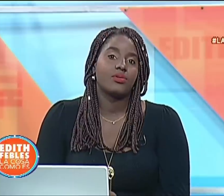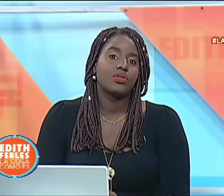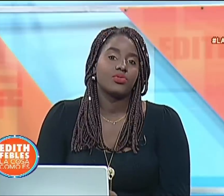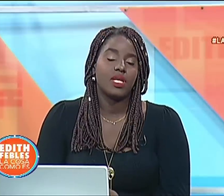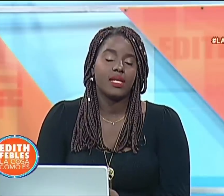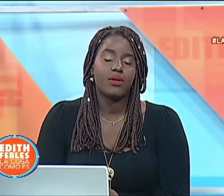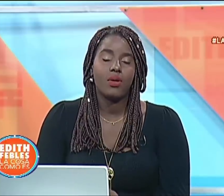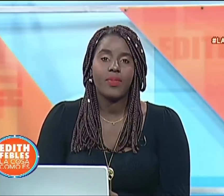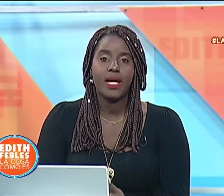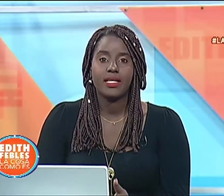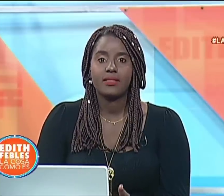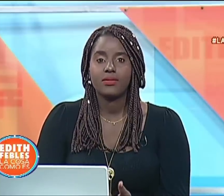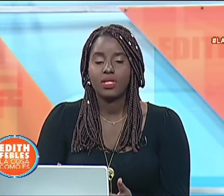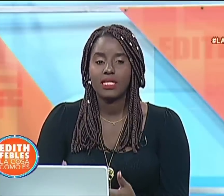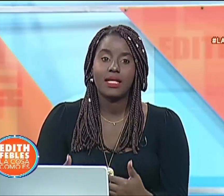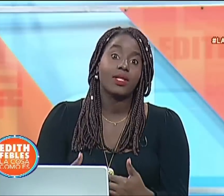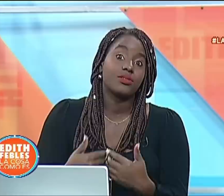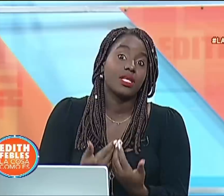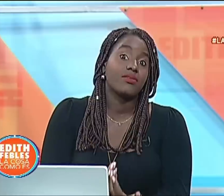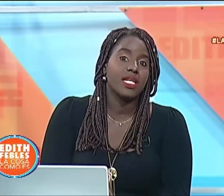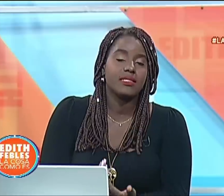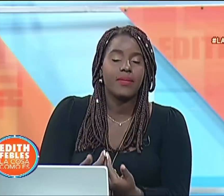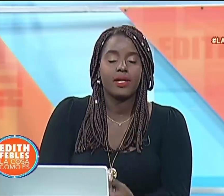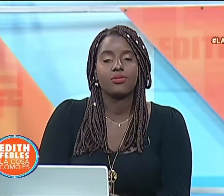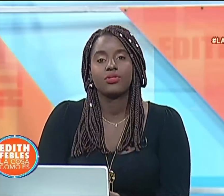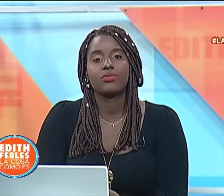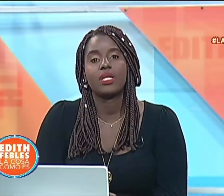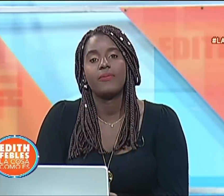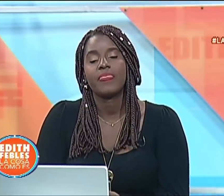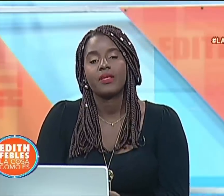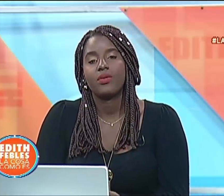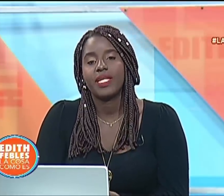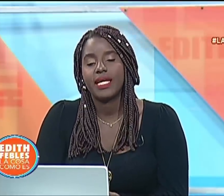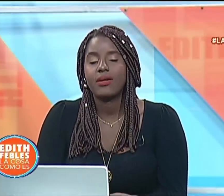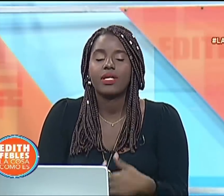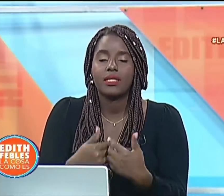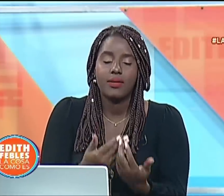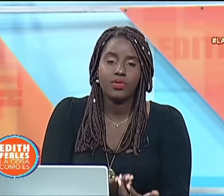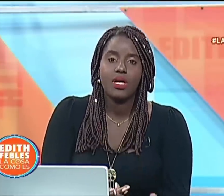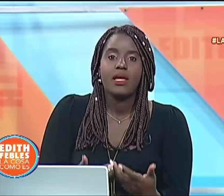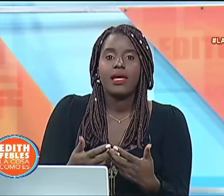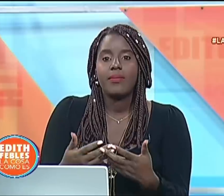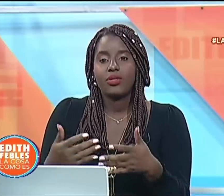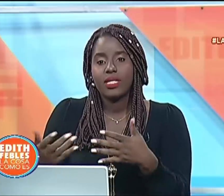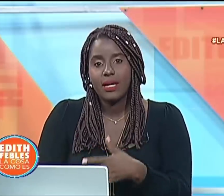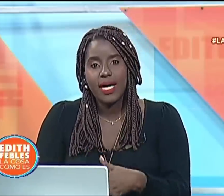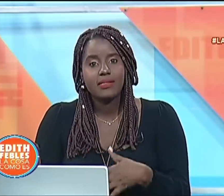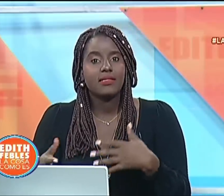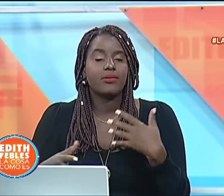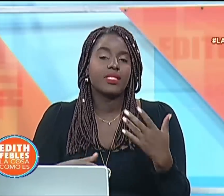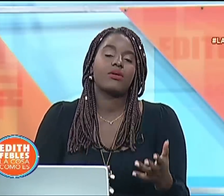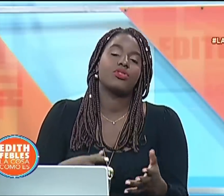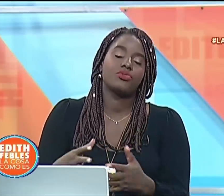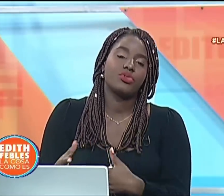Tribunal Constitucional de Colombia es utilizado de hecho de referencia para el constitucional dominicano, que tenemos mayores